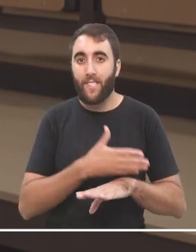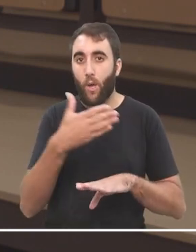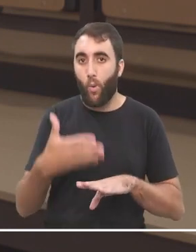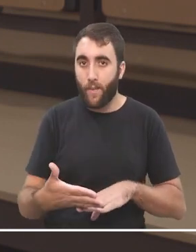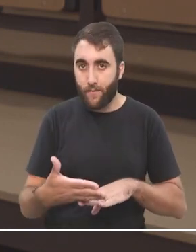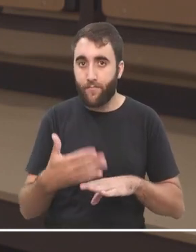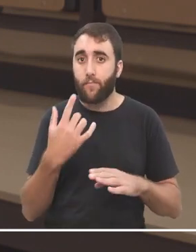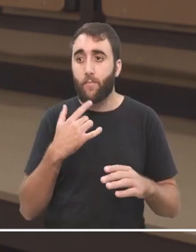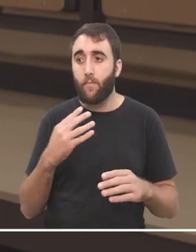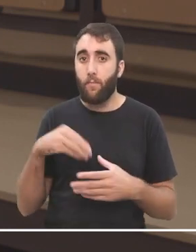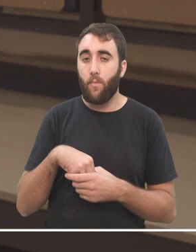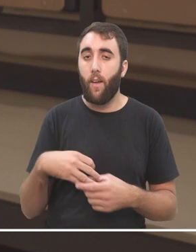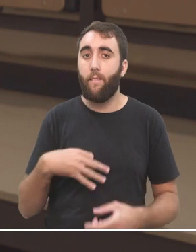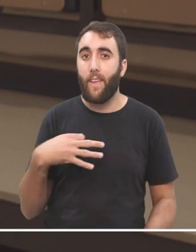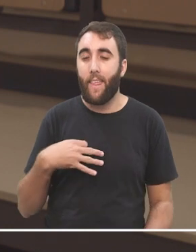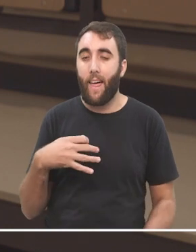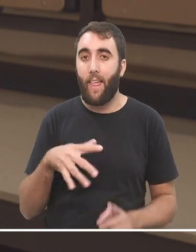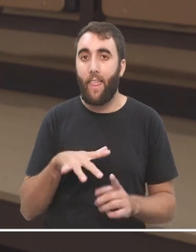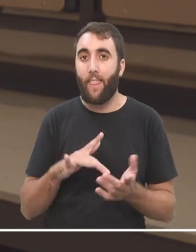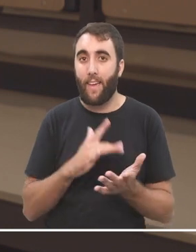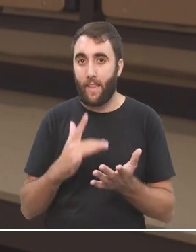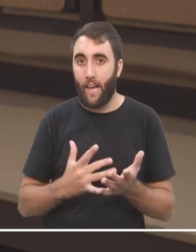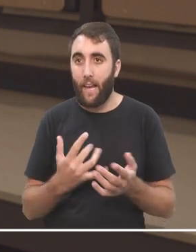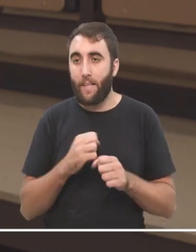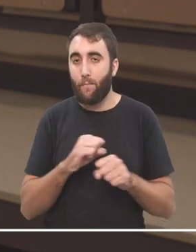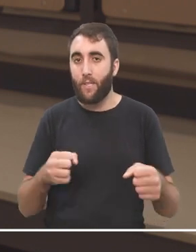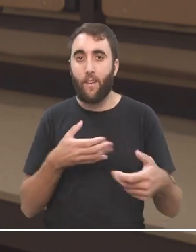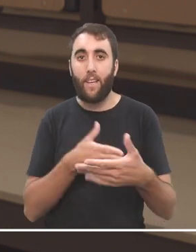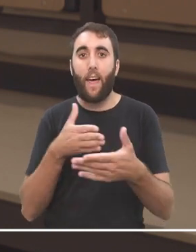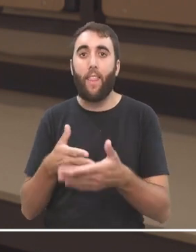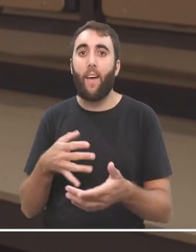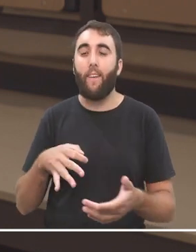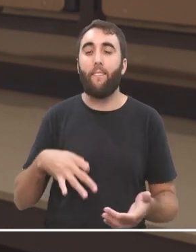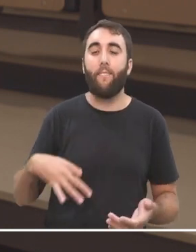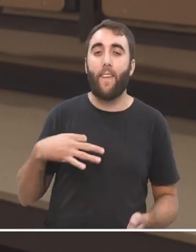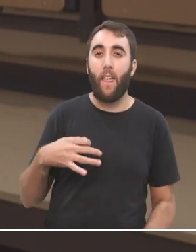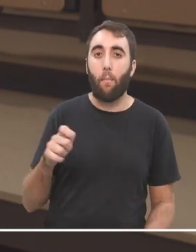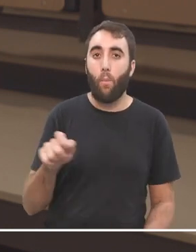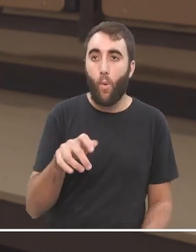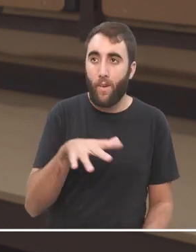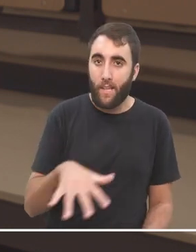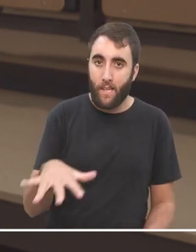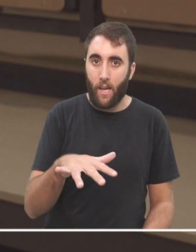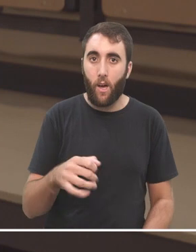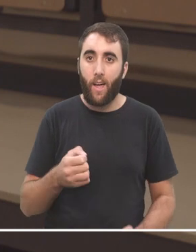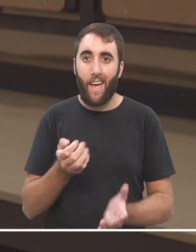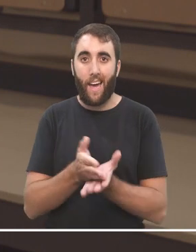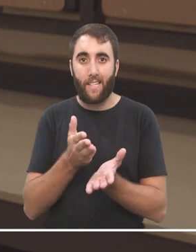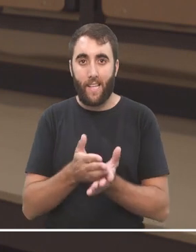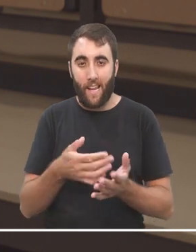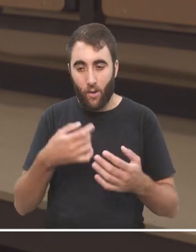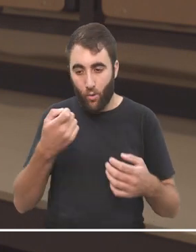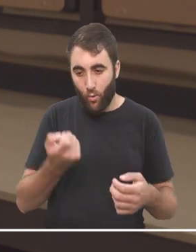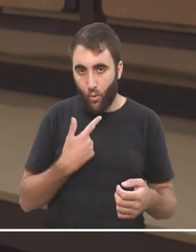digital es la imposibilidad de participar en la vida pública, la imposibilidad de ejercer los derechos no